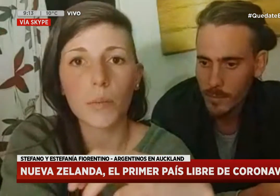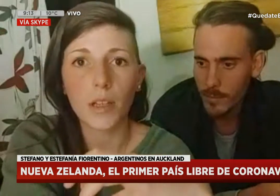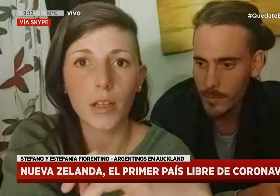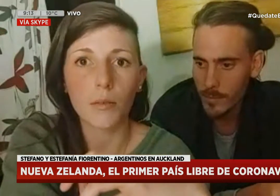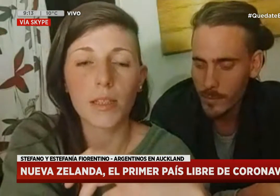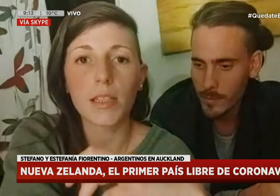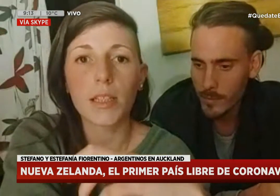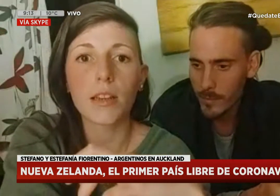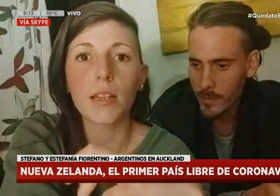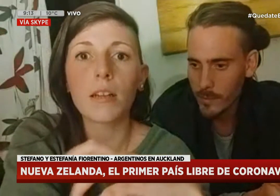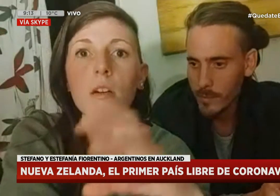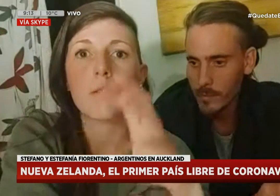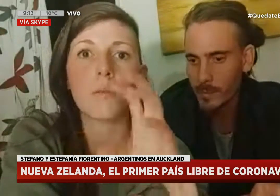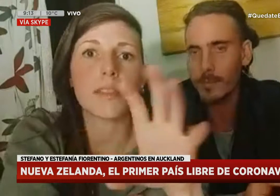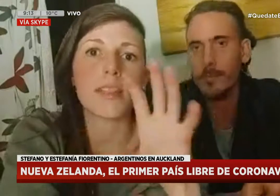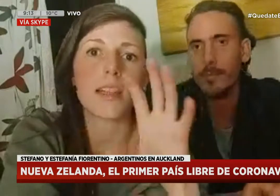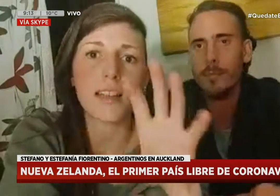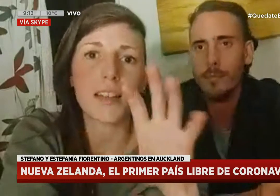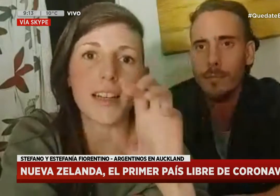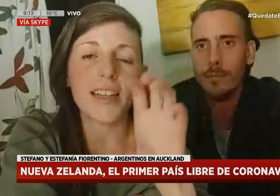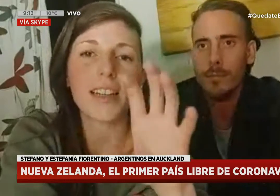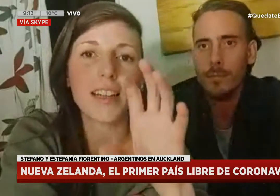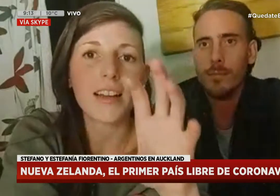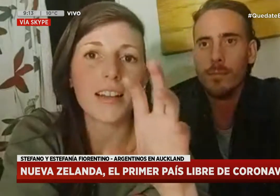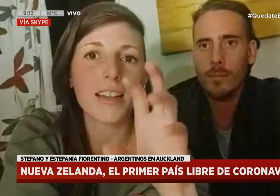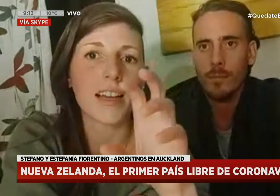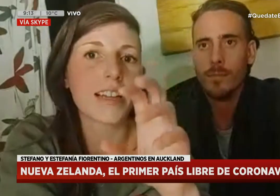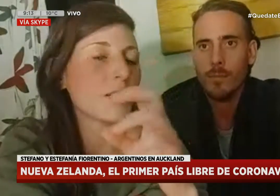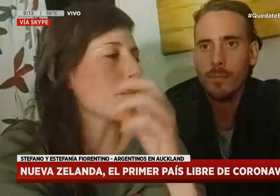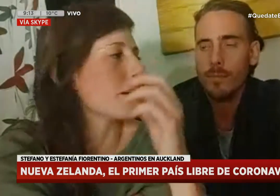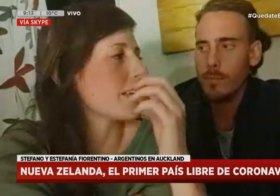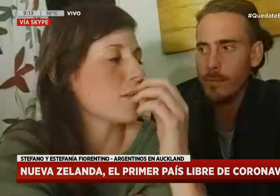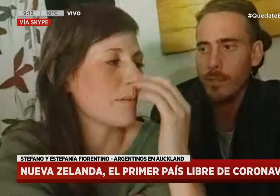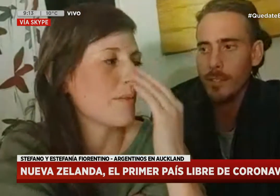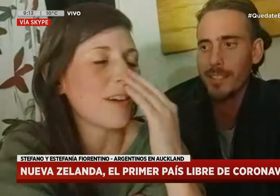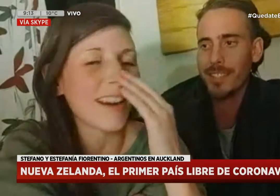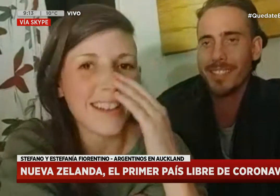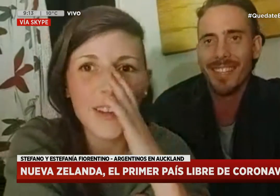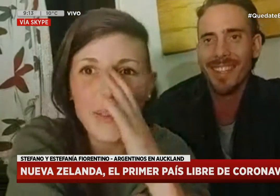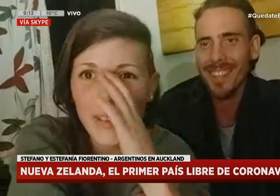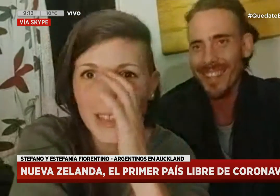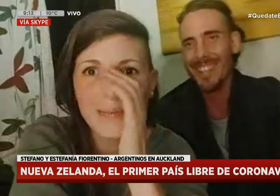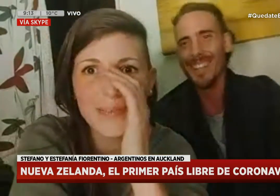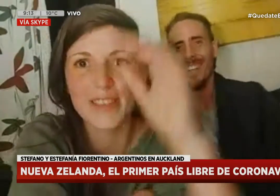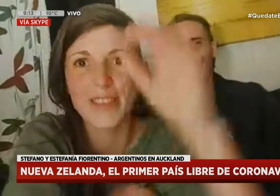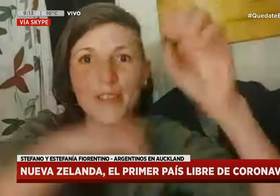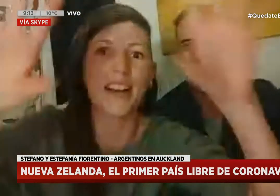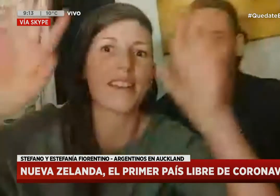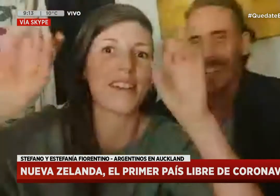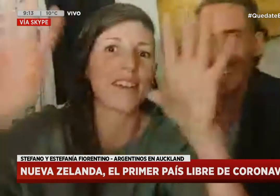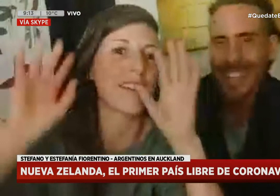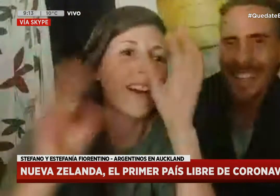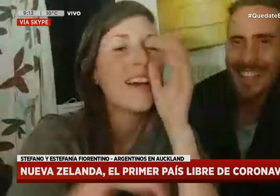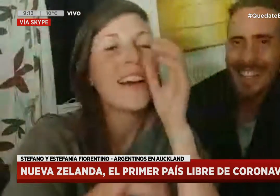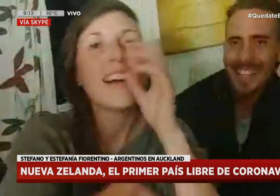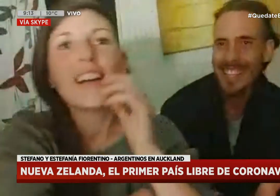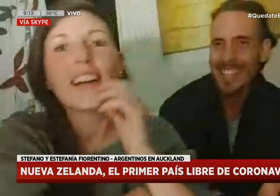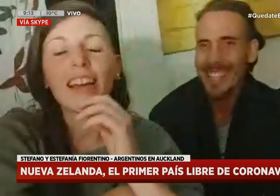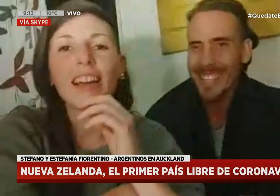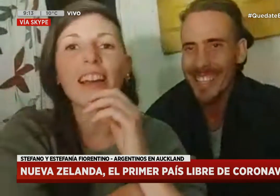con chip de Nueva Zelanda un mensaje de alerta que casi nos mata de un infarto, sí, porque empezó